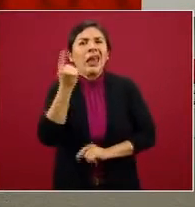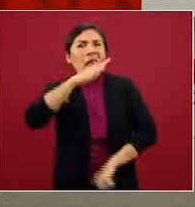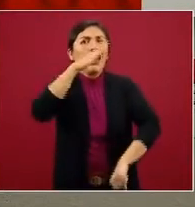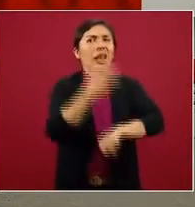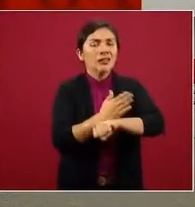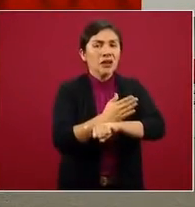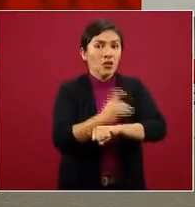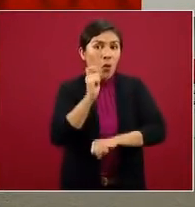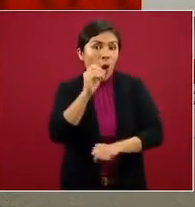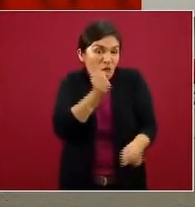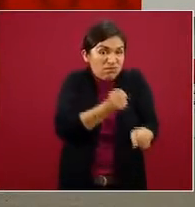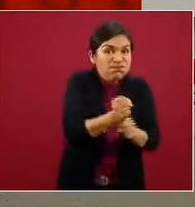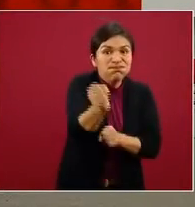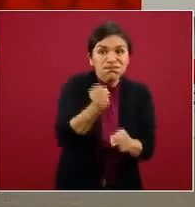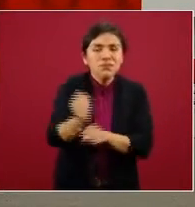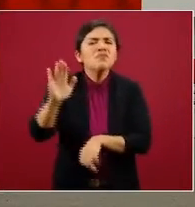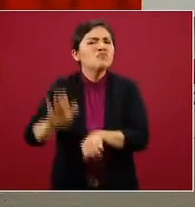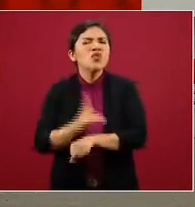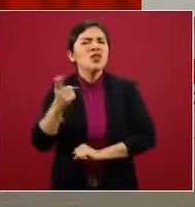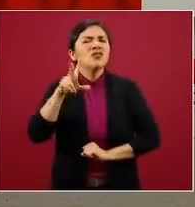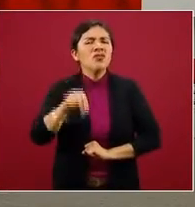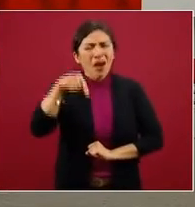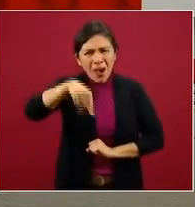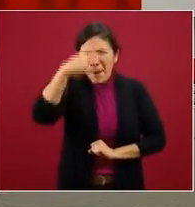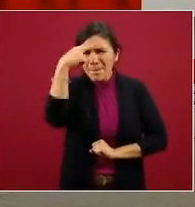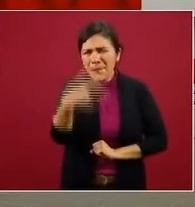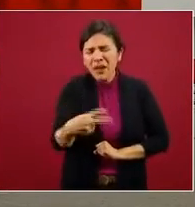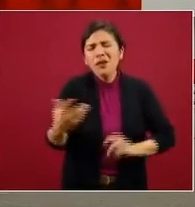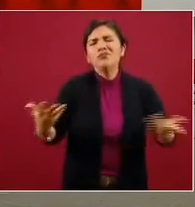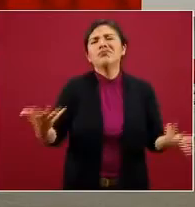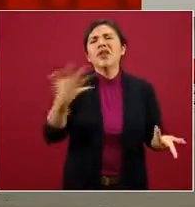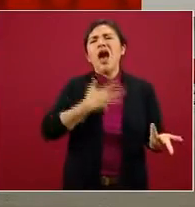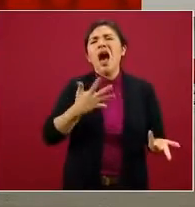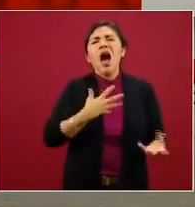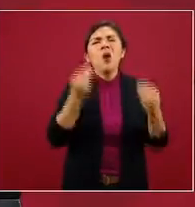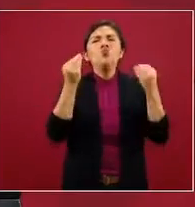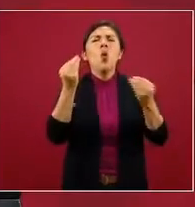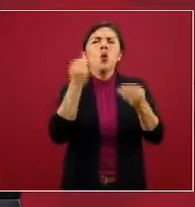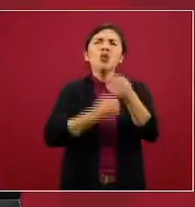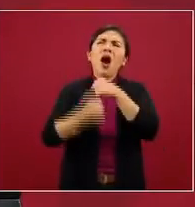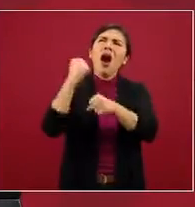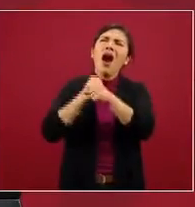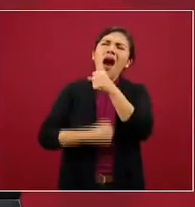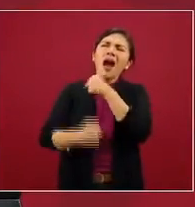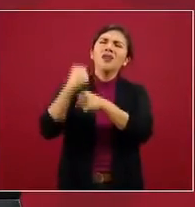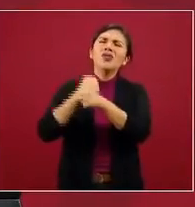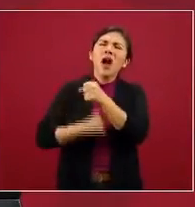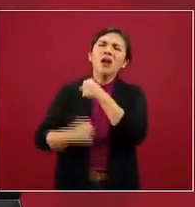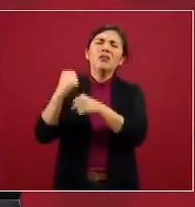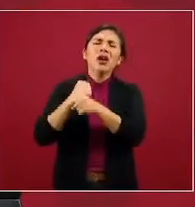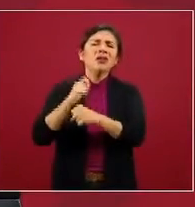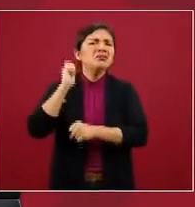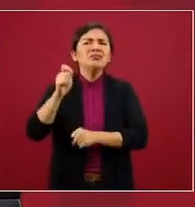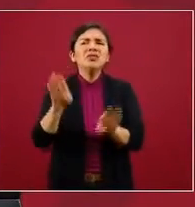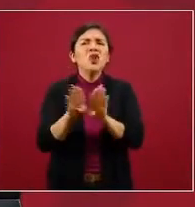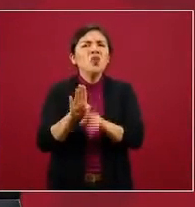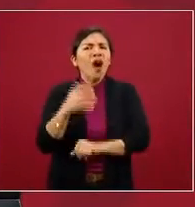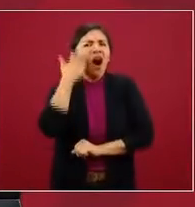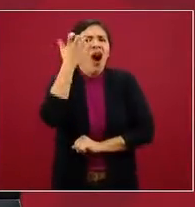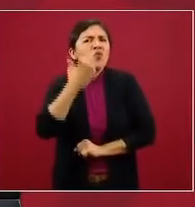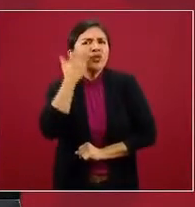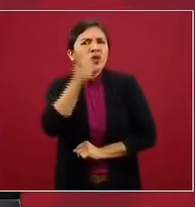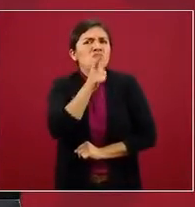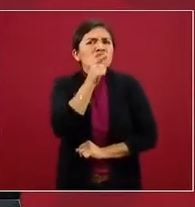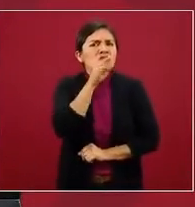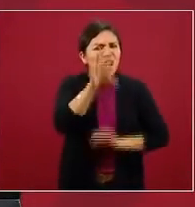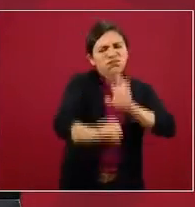todos podría ser el uso de la fuerza pública, porque en México tenemos demasiados años de un uso arbitrario de la fuerza